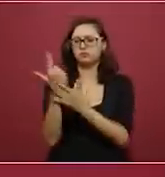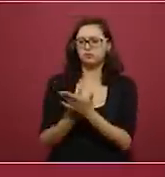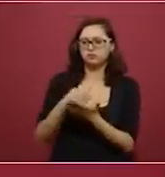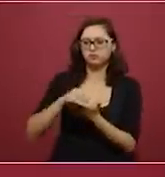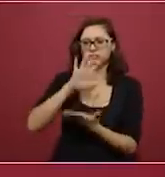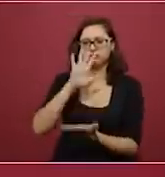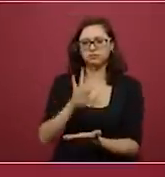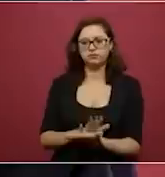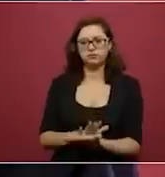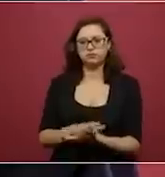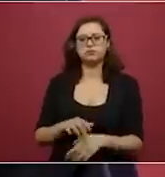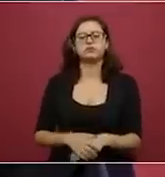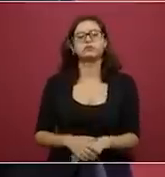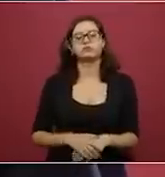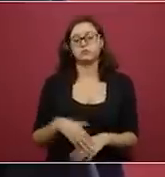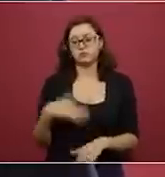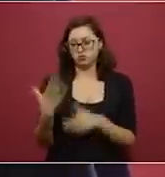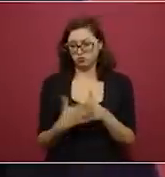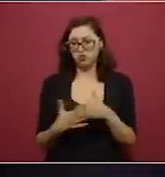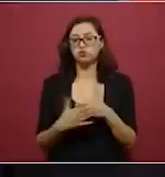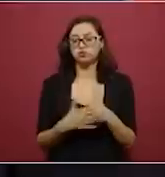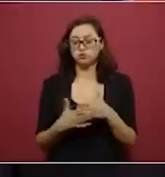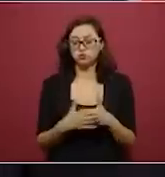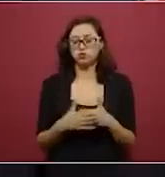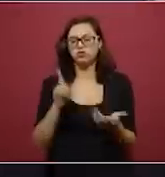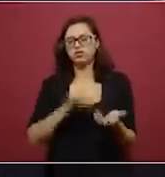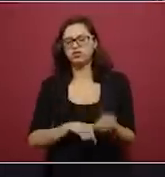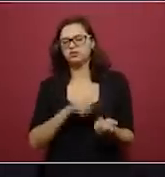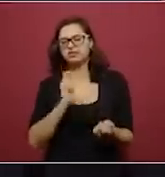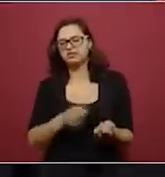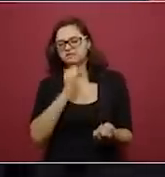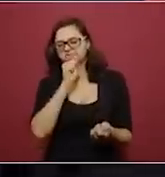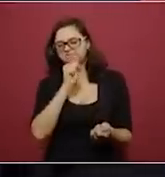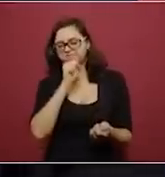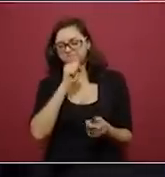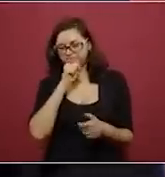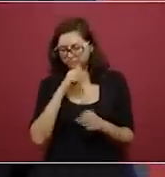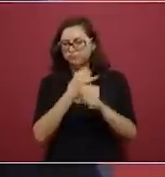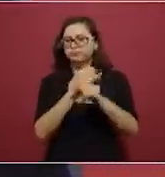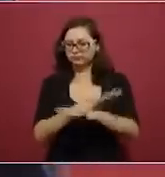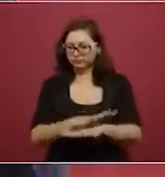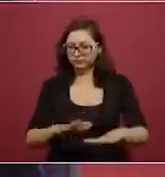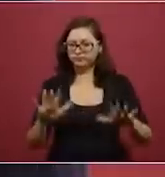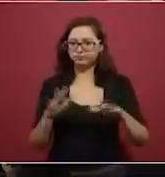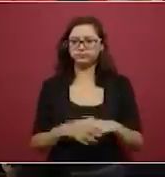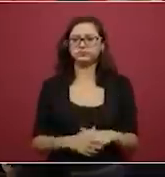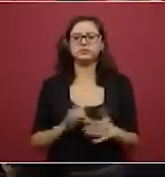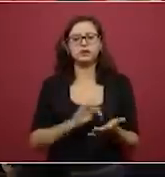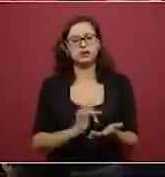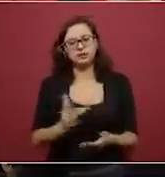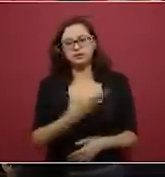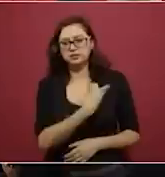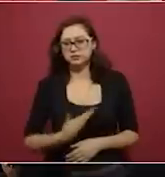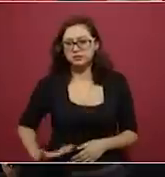oportunamente informando sobre los contenidos de estas iniciativas gracias señor presidente